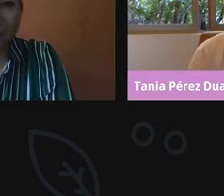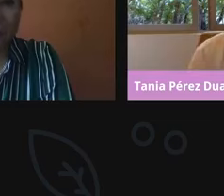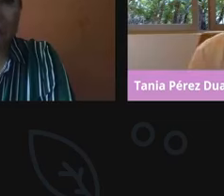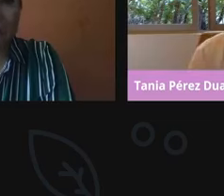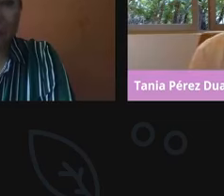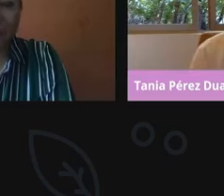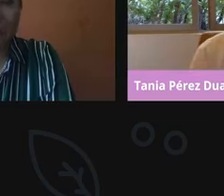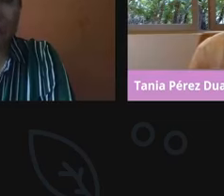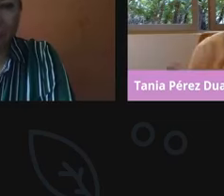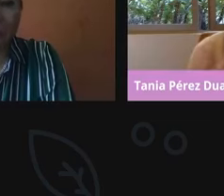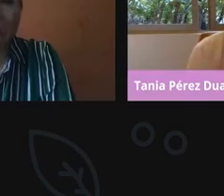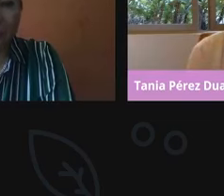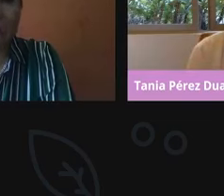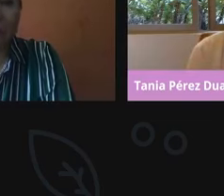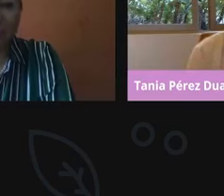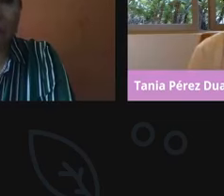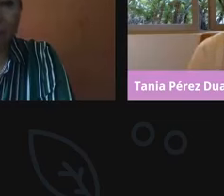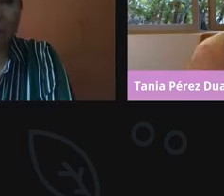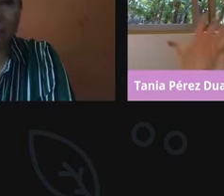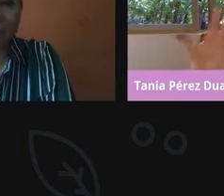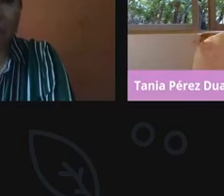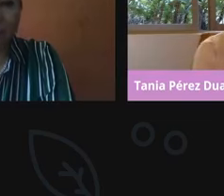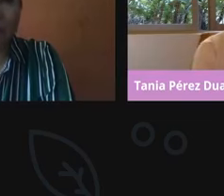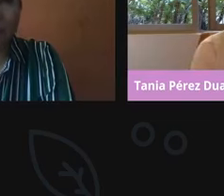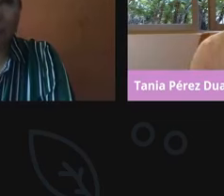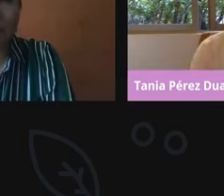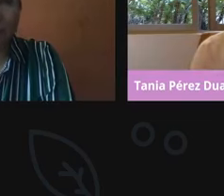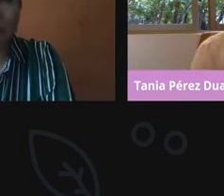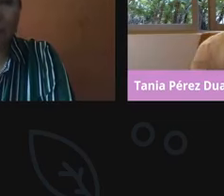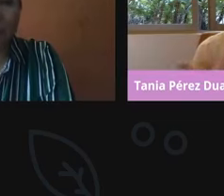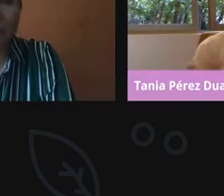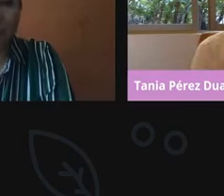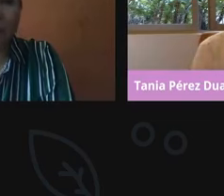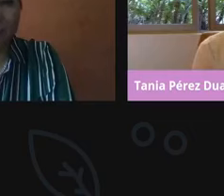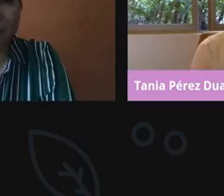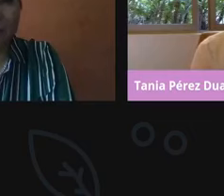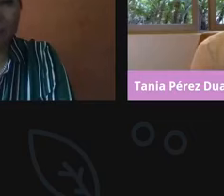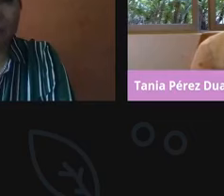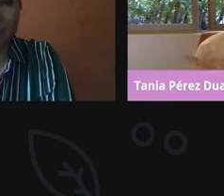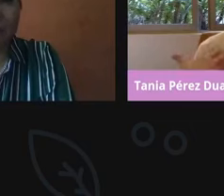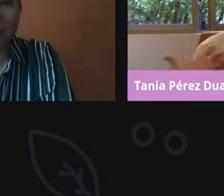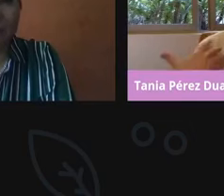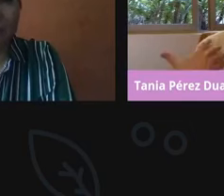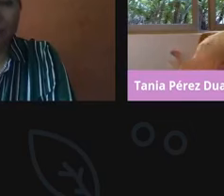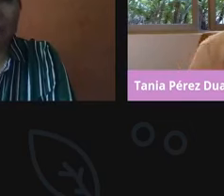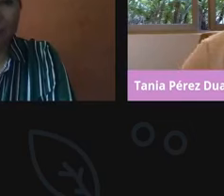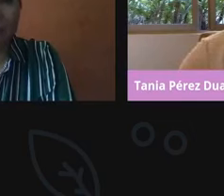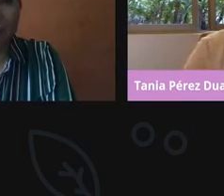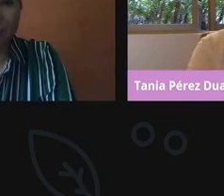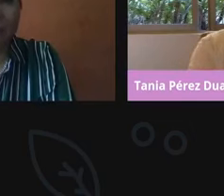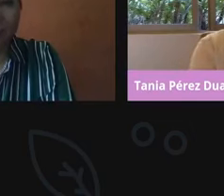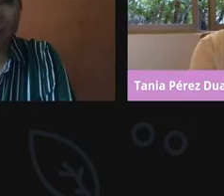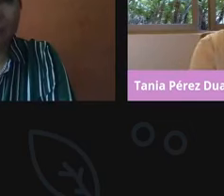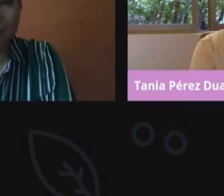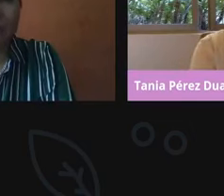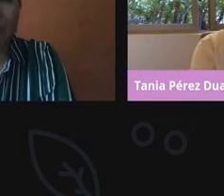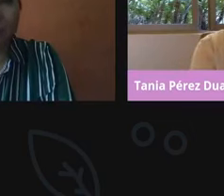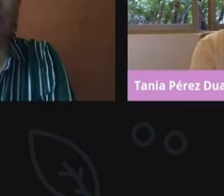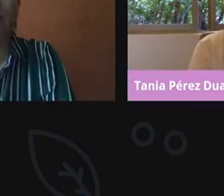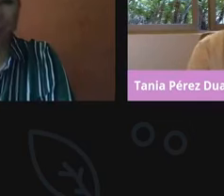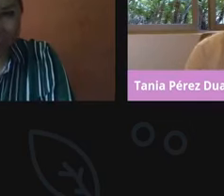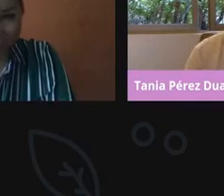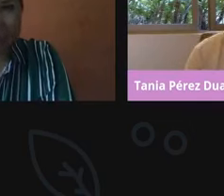repetir conductas, revisar, desde lavarse las manos, descontaminarse, hacer como